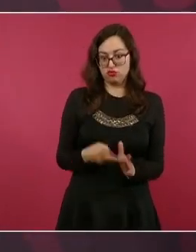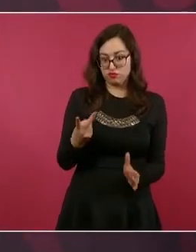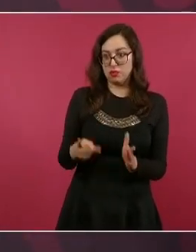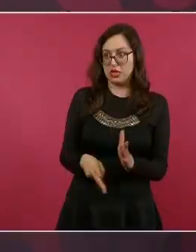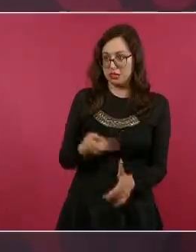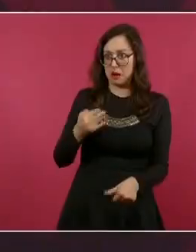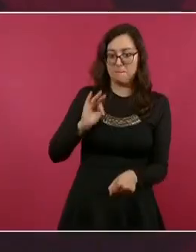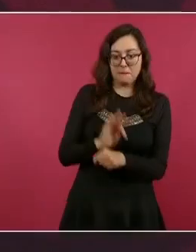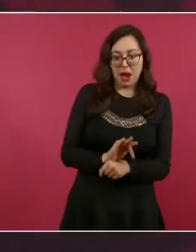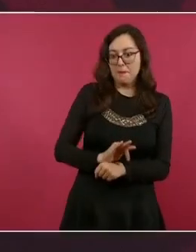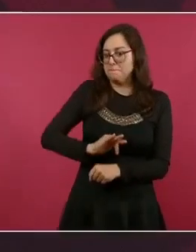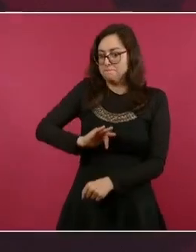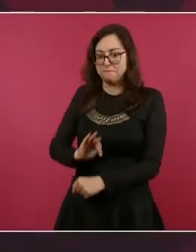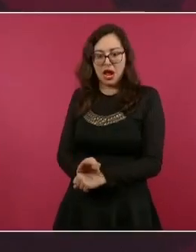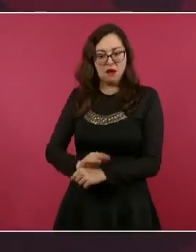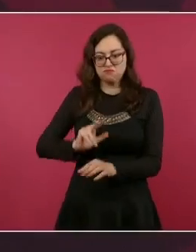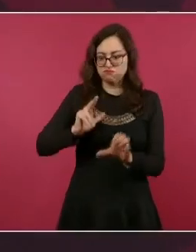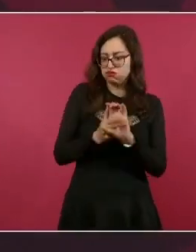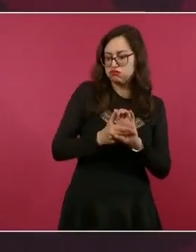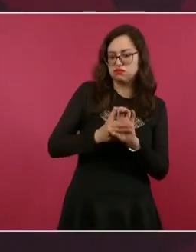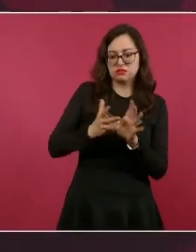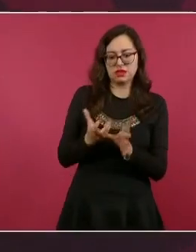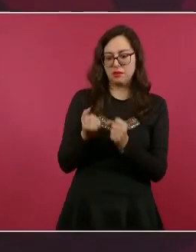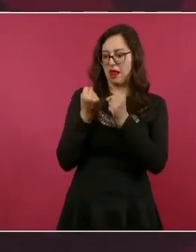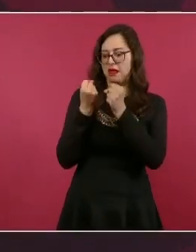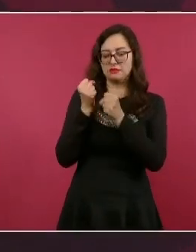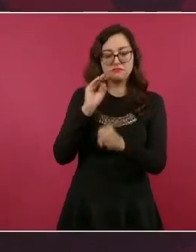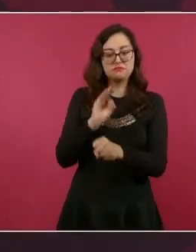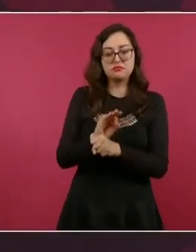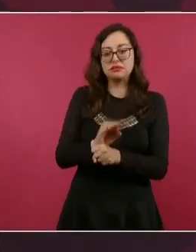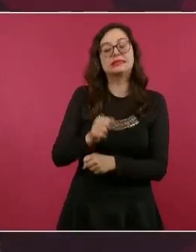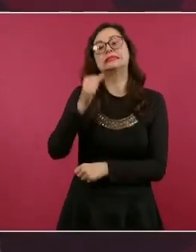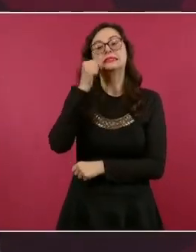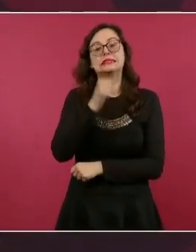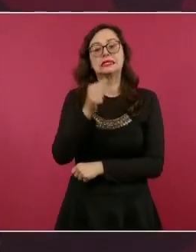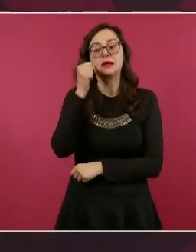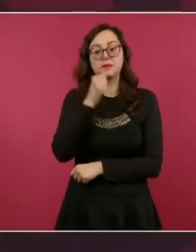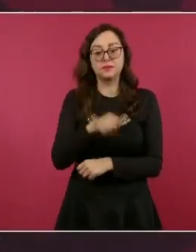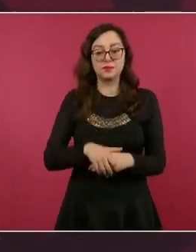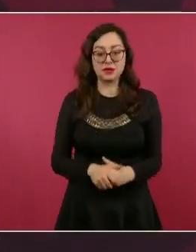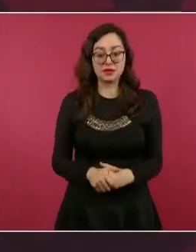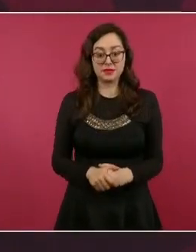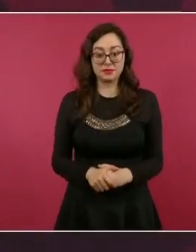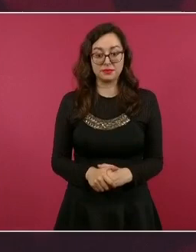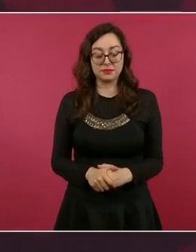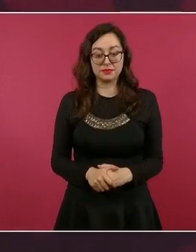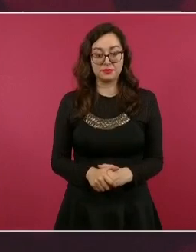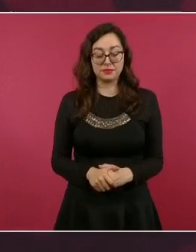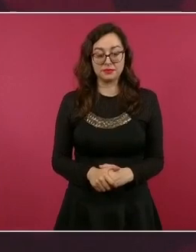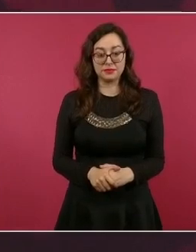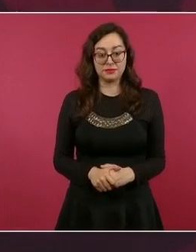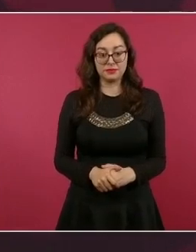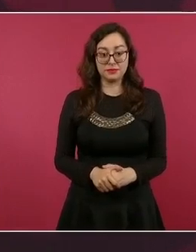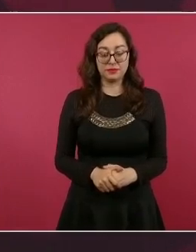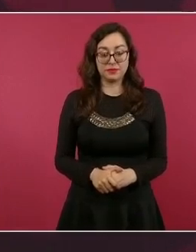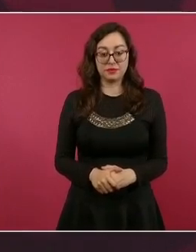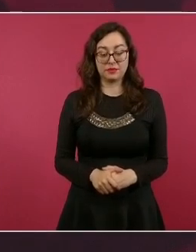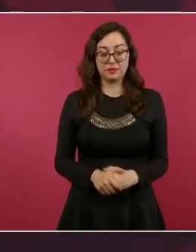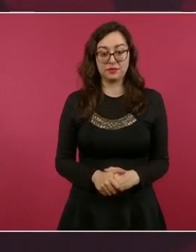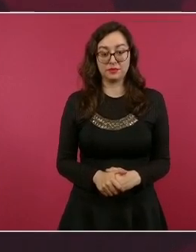el refugio, la protección, el asilo, no lo querían en ninguna parte porque estaba amenazado de